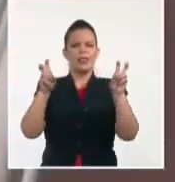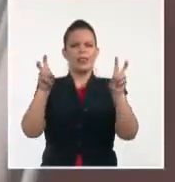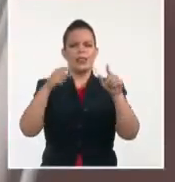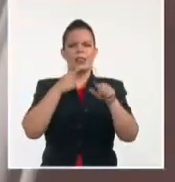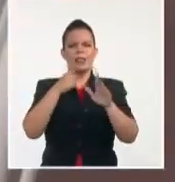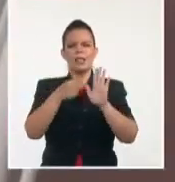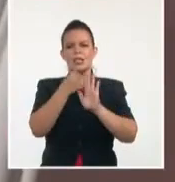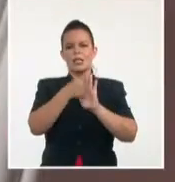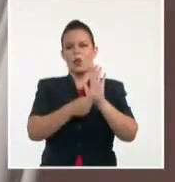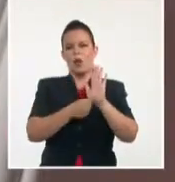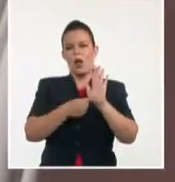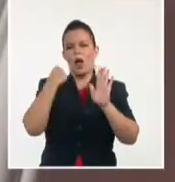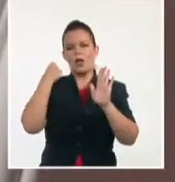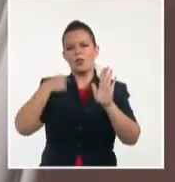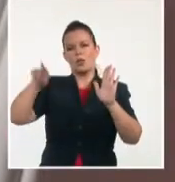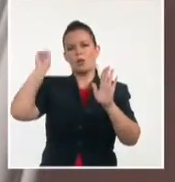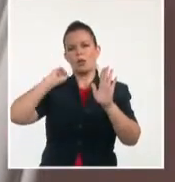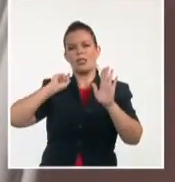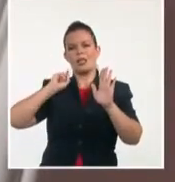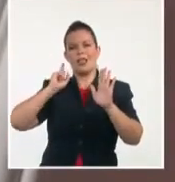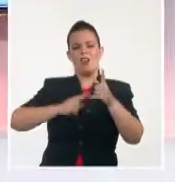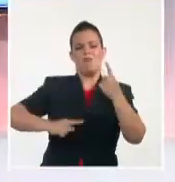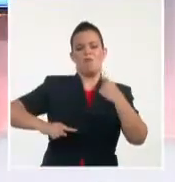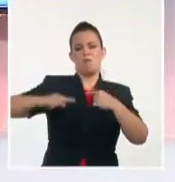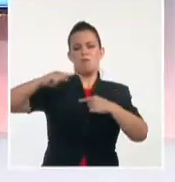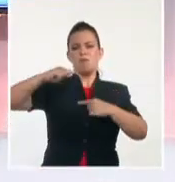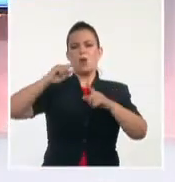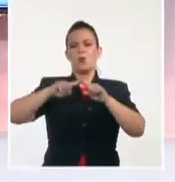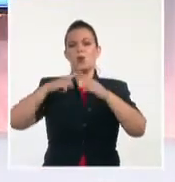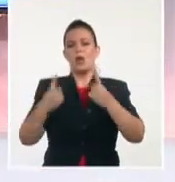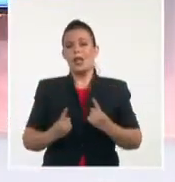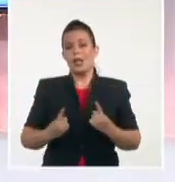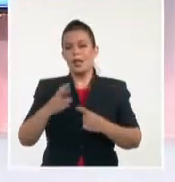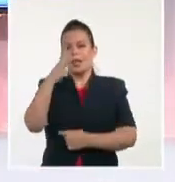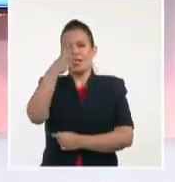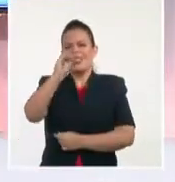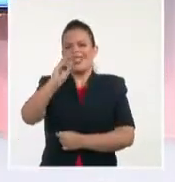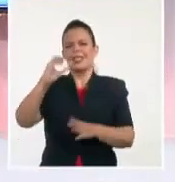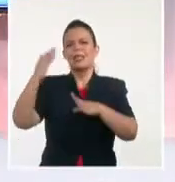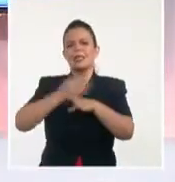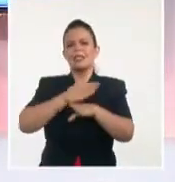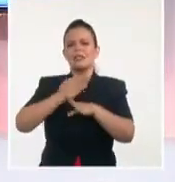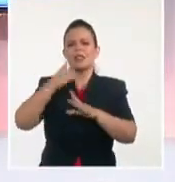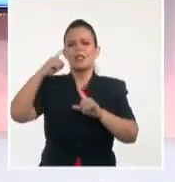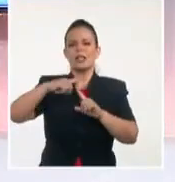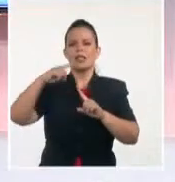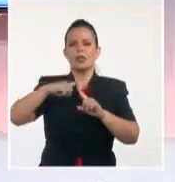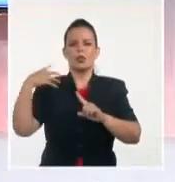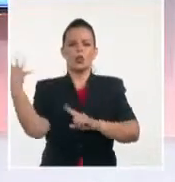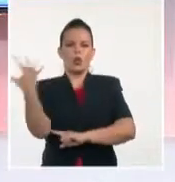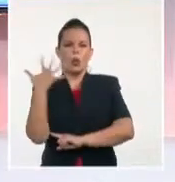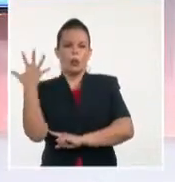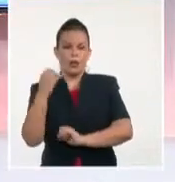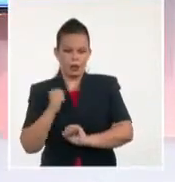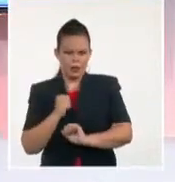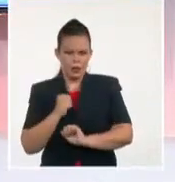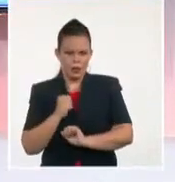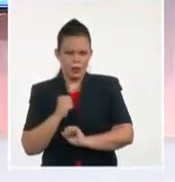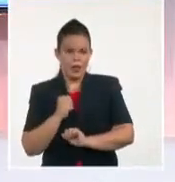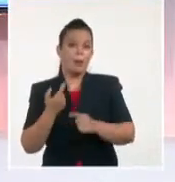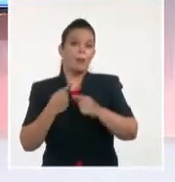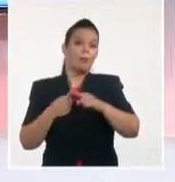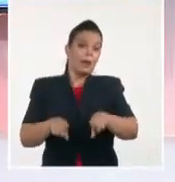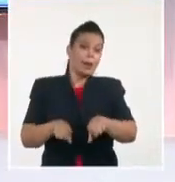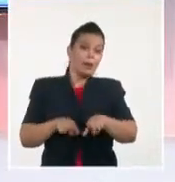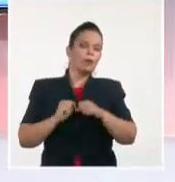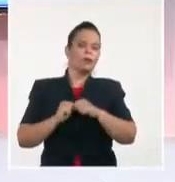existiera. Porque hubo 30, es verdad que el número 30 nunca se ha llegado a 30. Pero cuando usted toma en